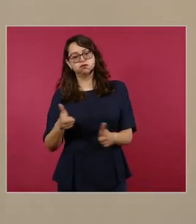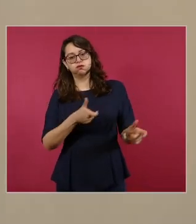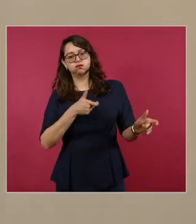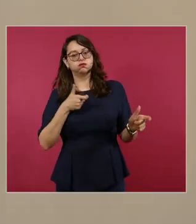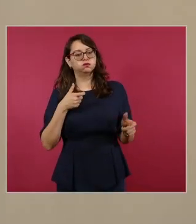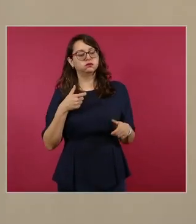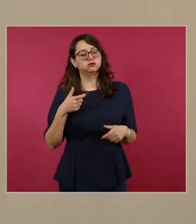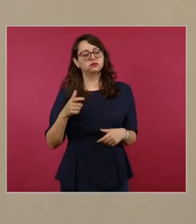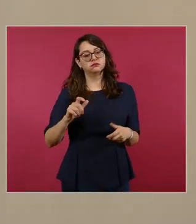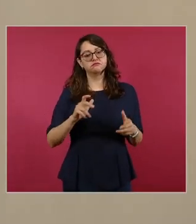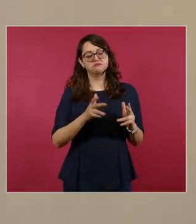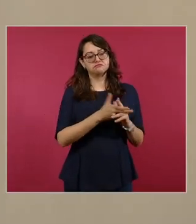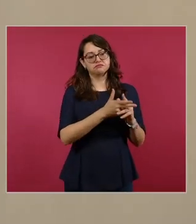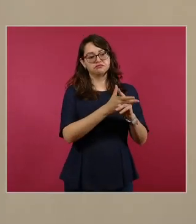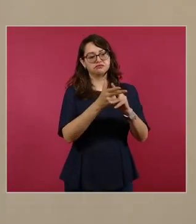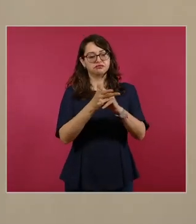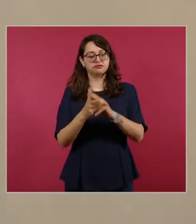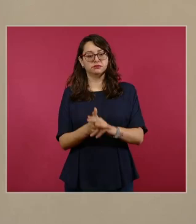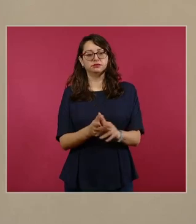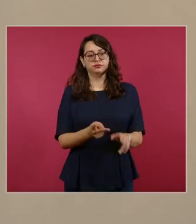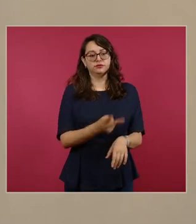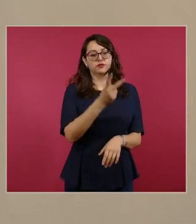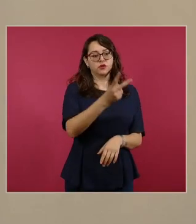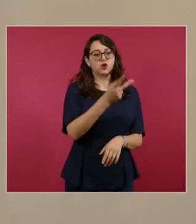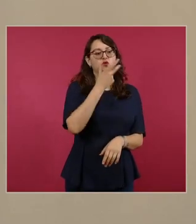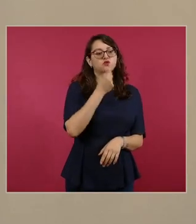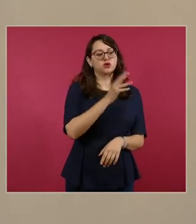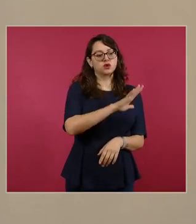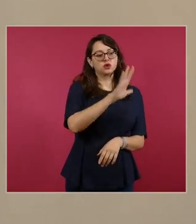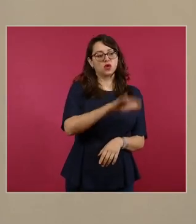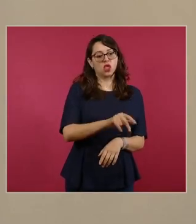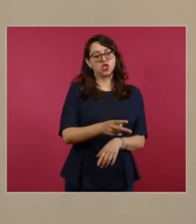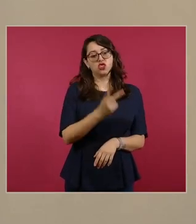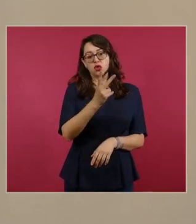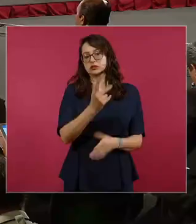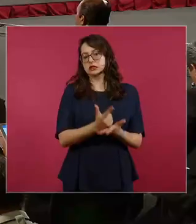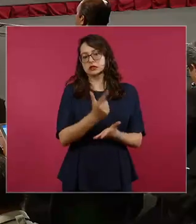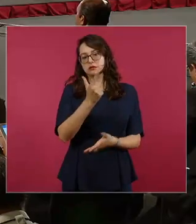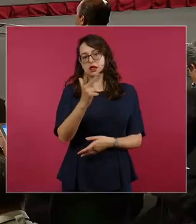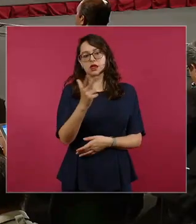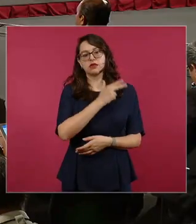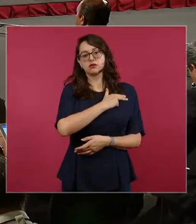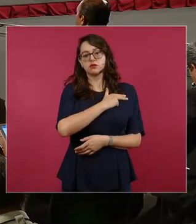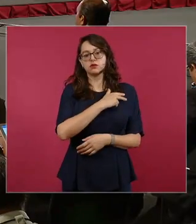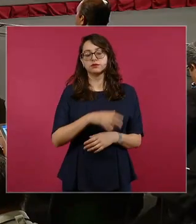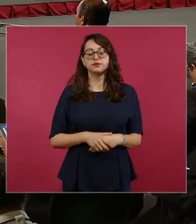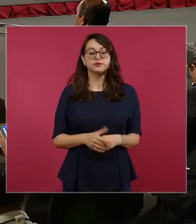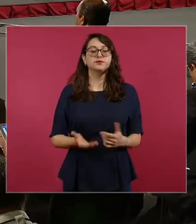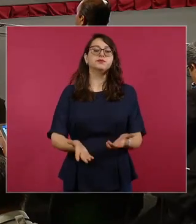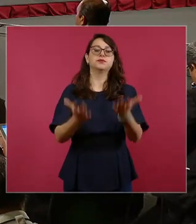detonaciones, perdieron la vida dos hombres y dos más resultaron heridos. Adelante.